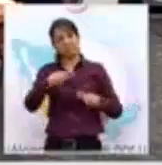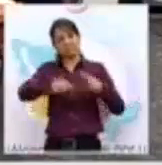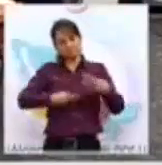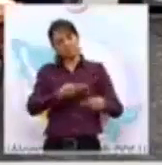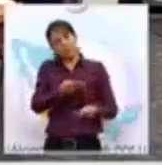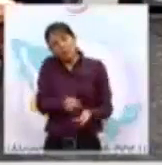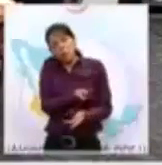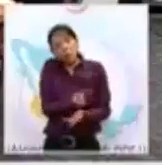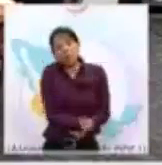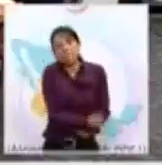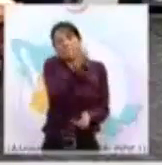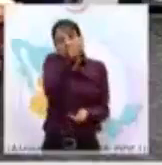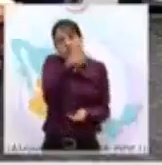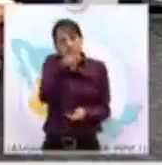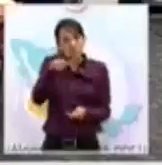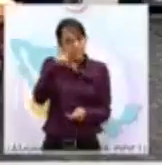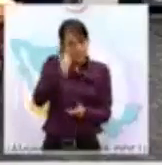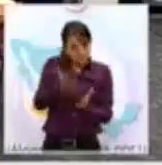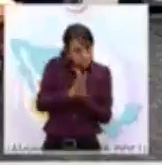mesa?